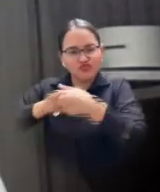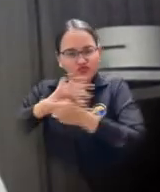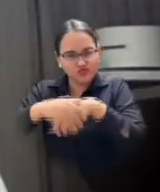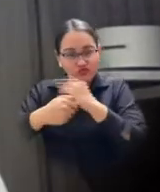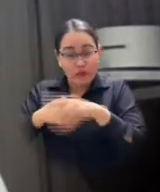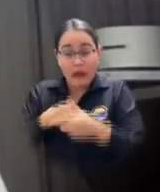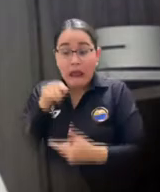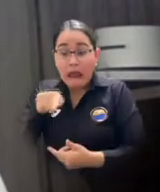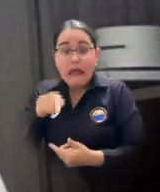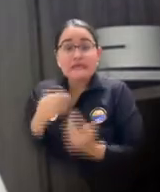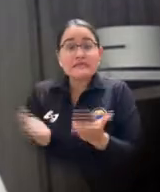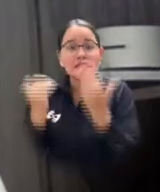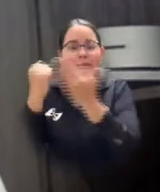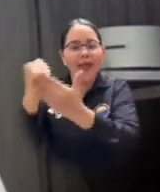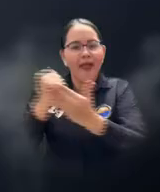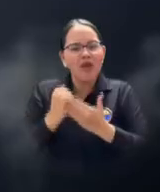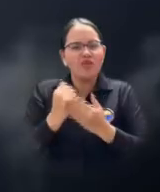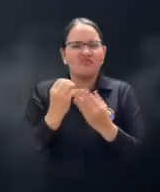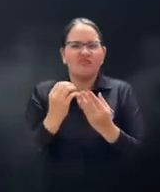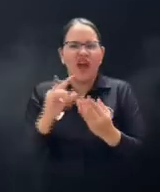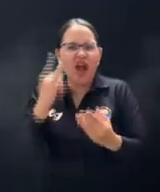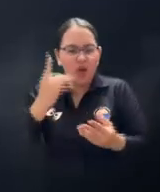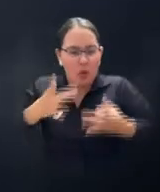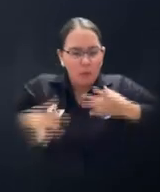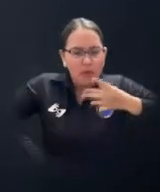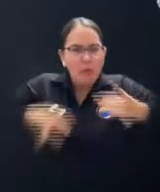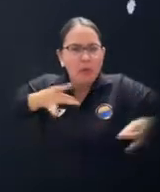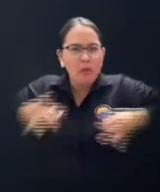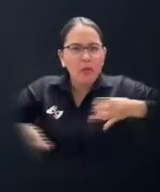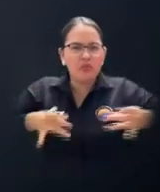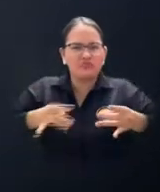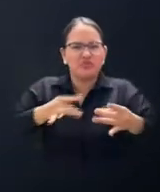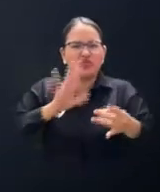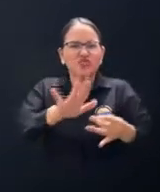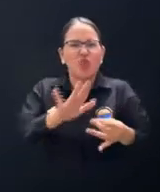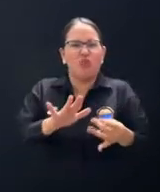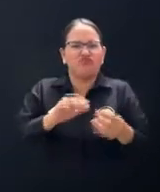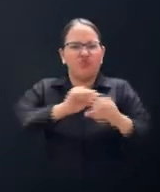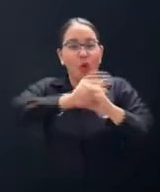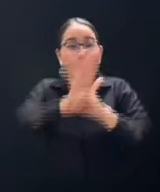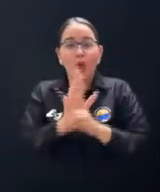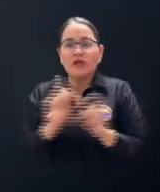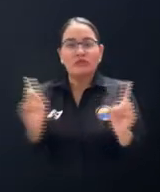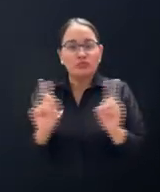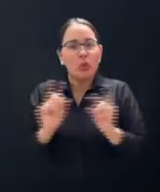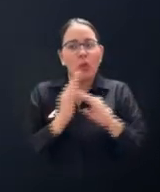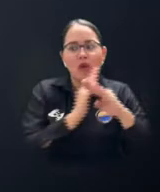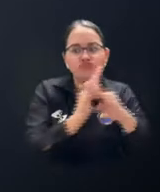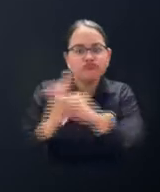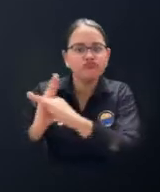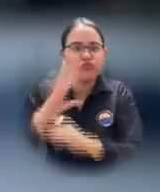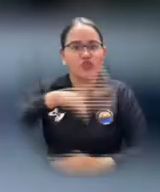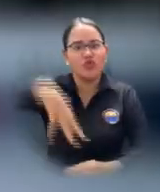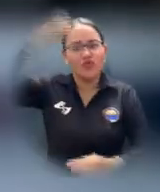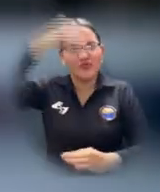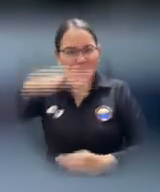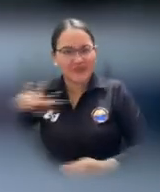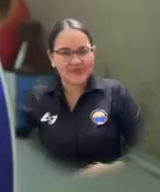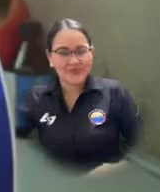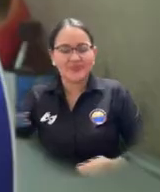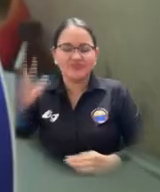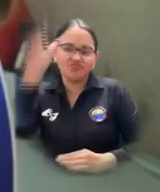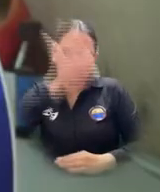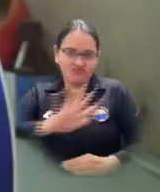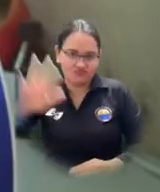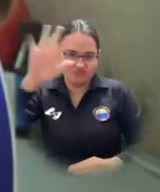hospitalario para evitar la propagación del COVID-19 en los departamentos de Magdalena y La Guajira. El proyecto consiste